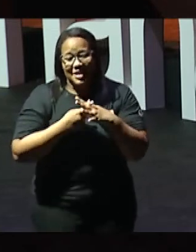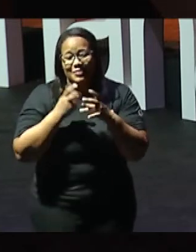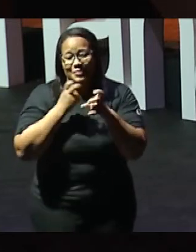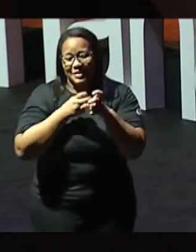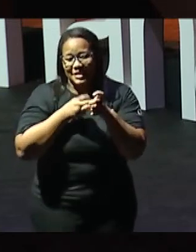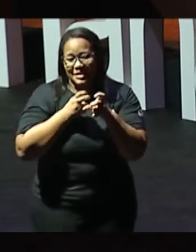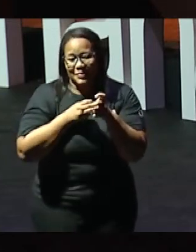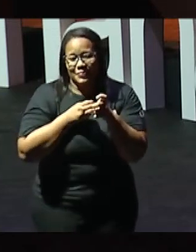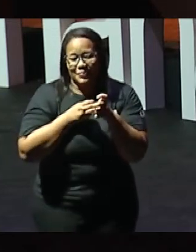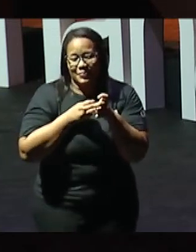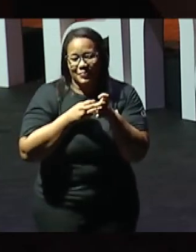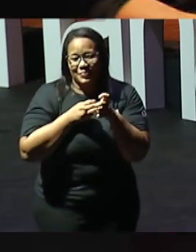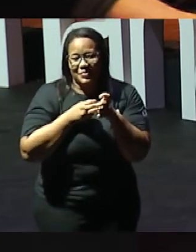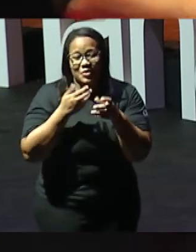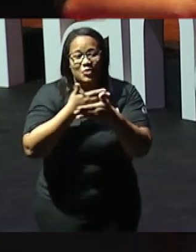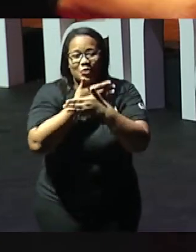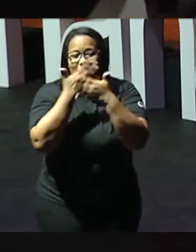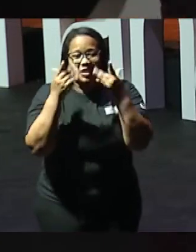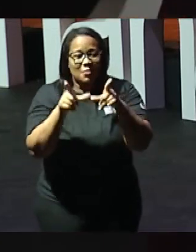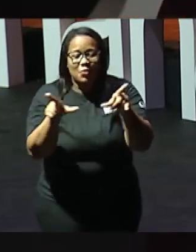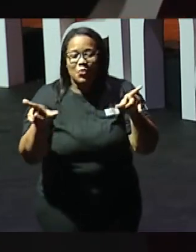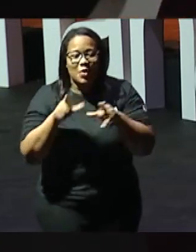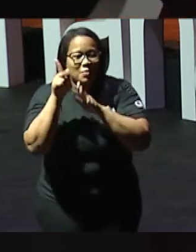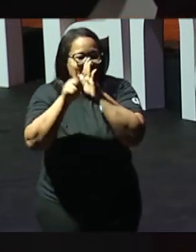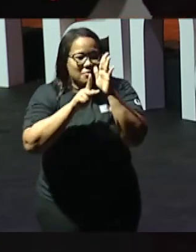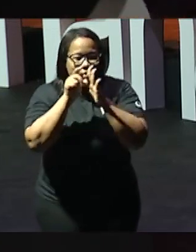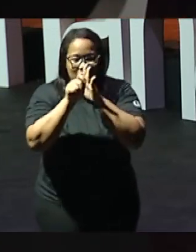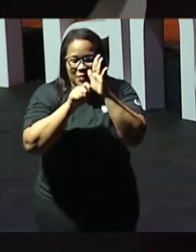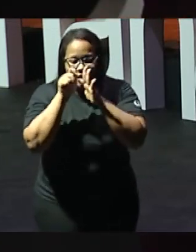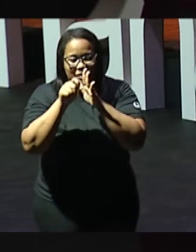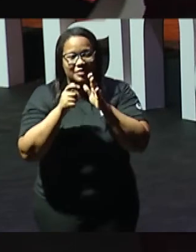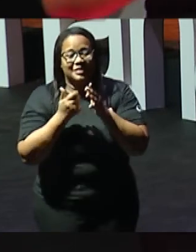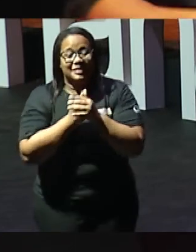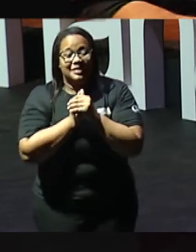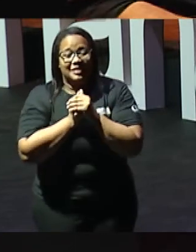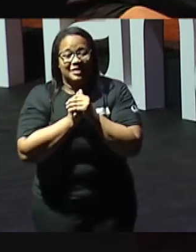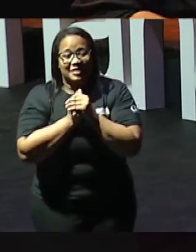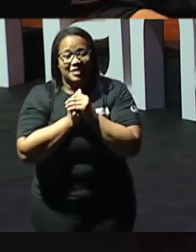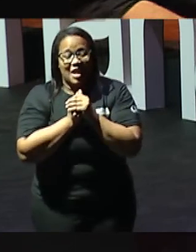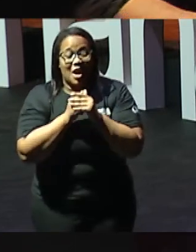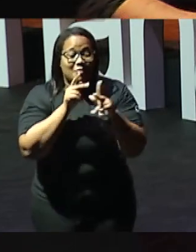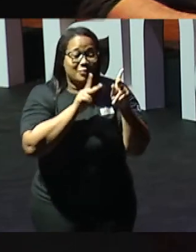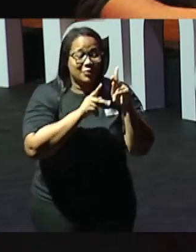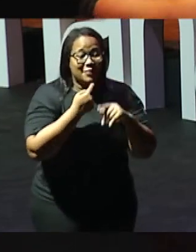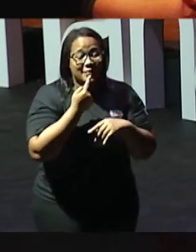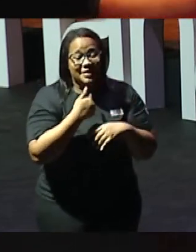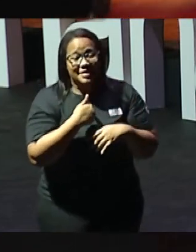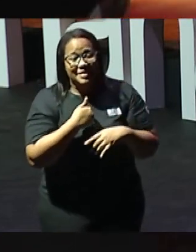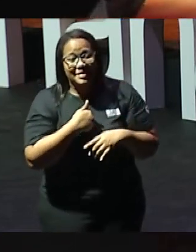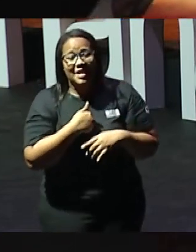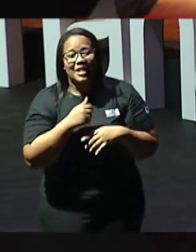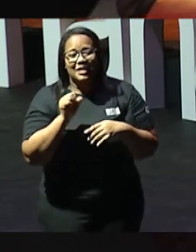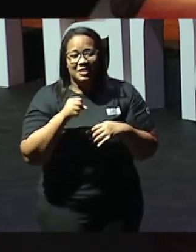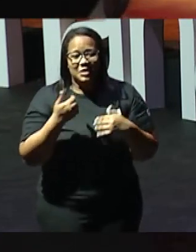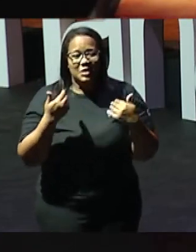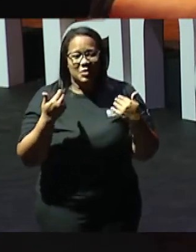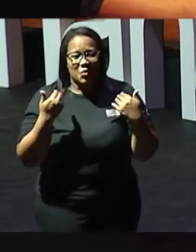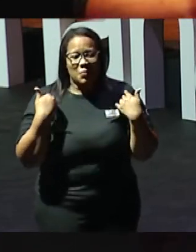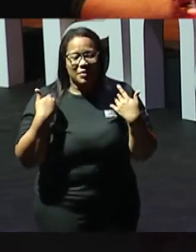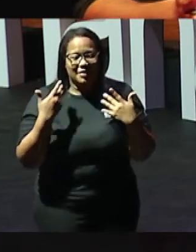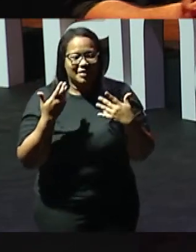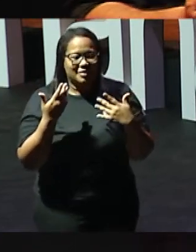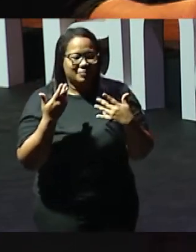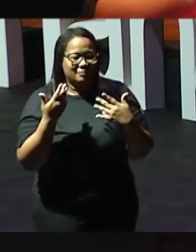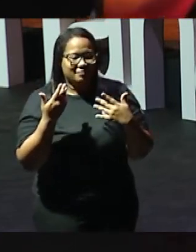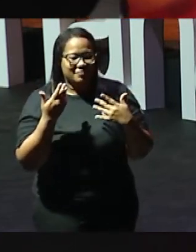teatro todavía no está ballet uno decían nuevamente mira estaba está en abril y nosotros filmamos en junio